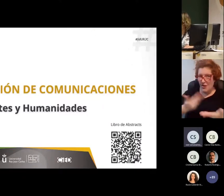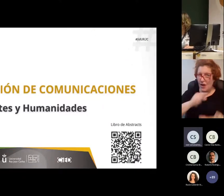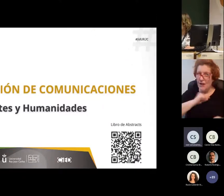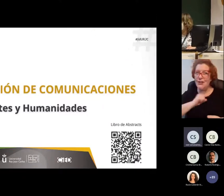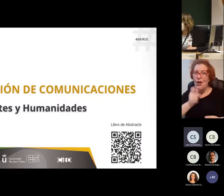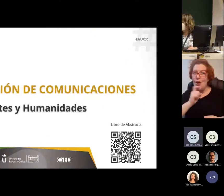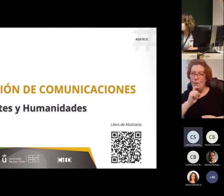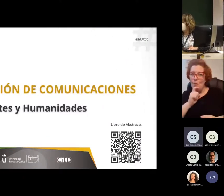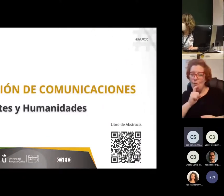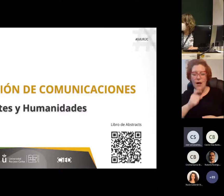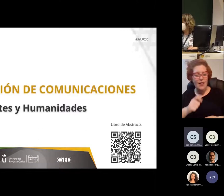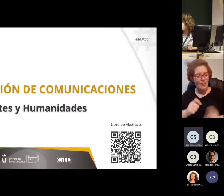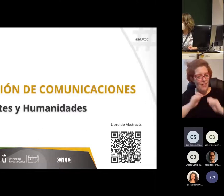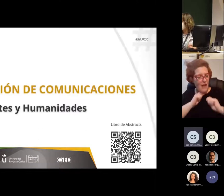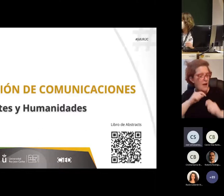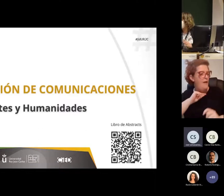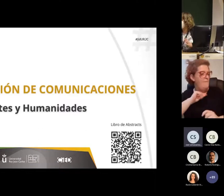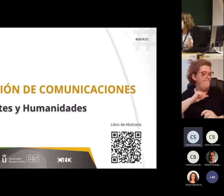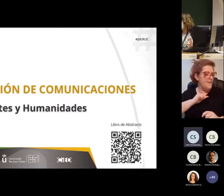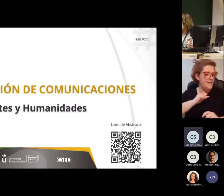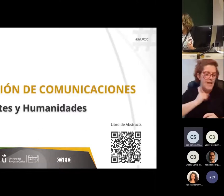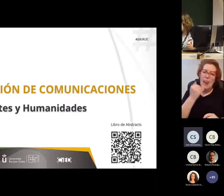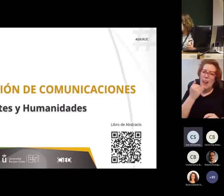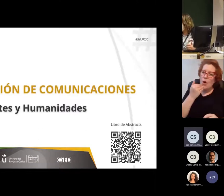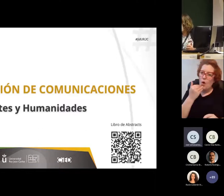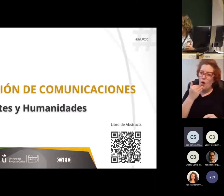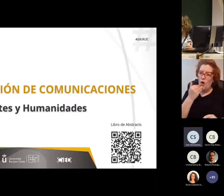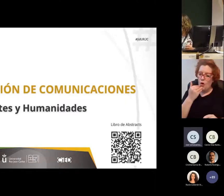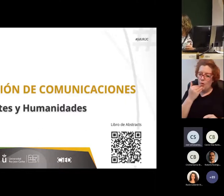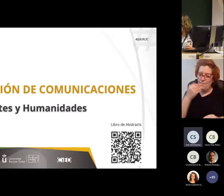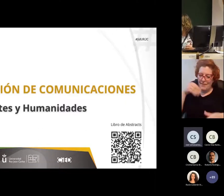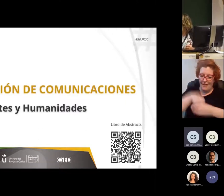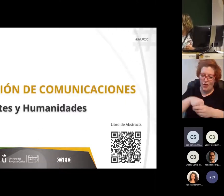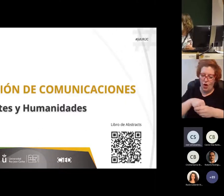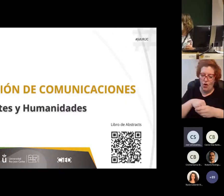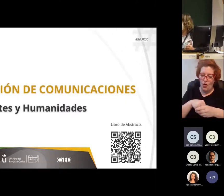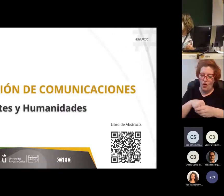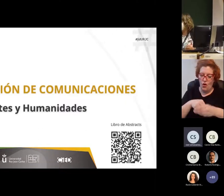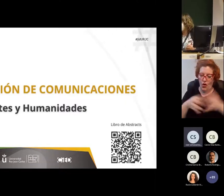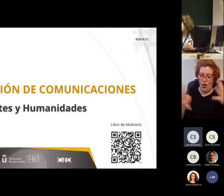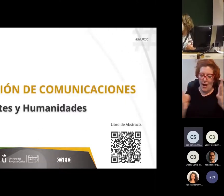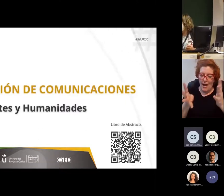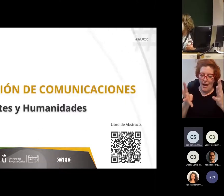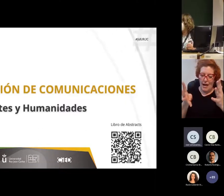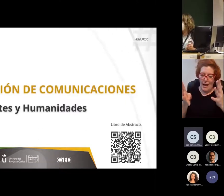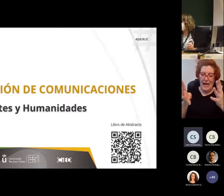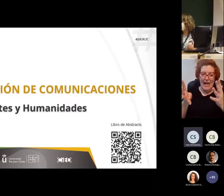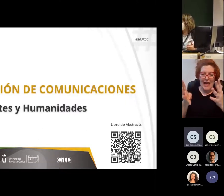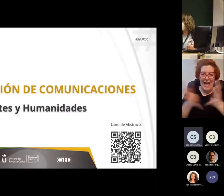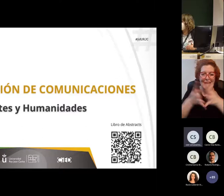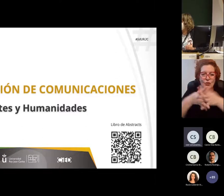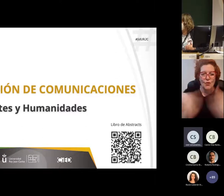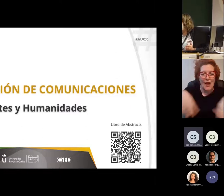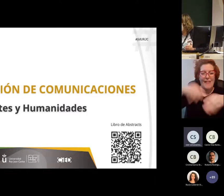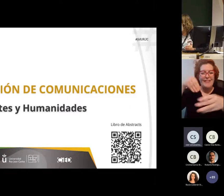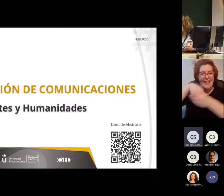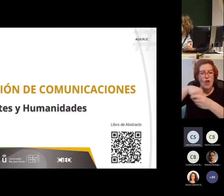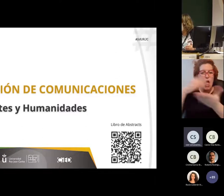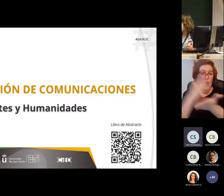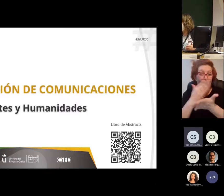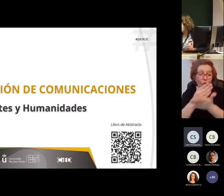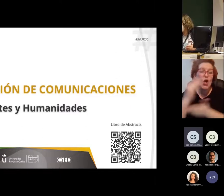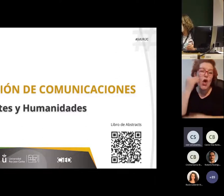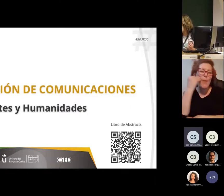aprecian como algo que forma parte de la estructura del curso? o piensan que puede tener una